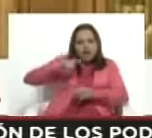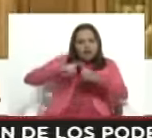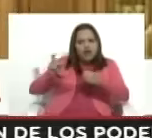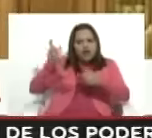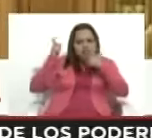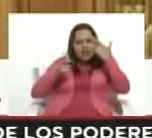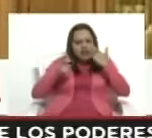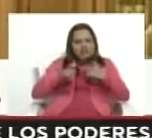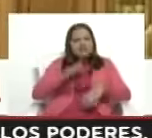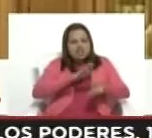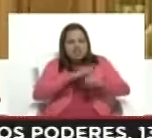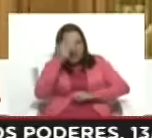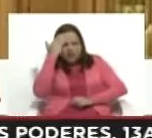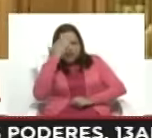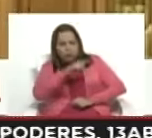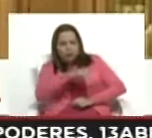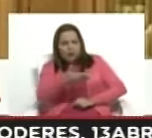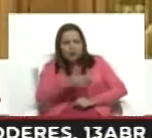por qué?